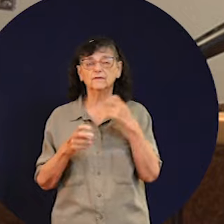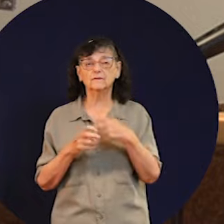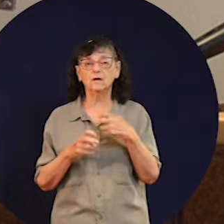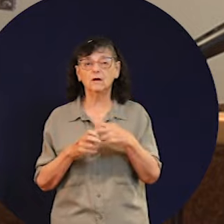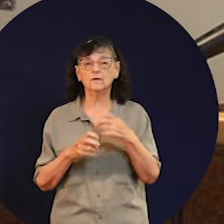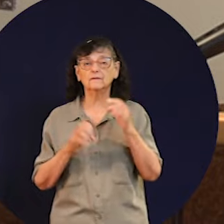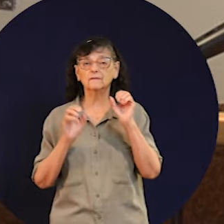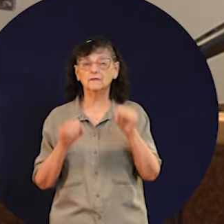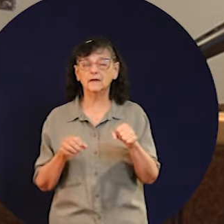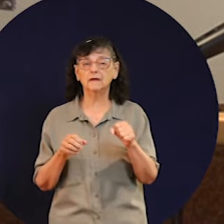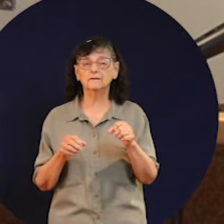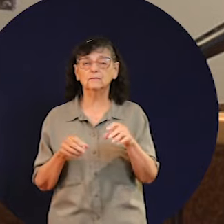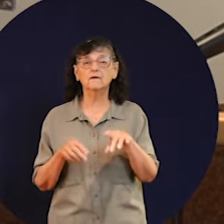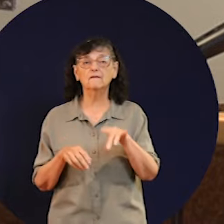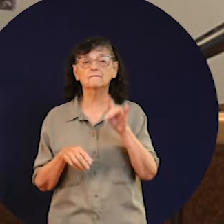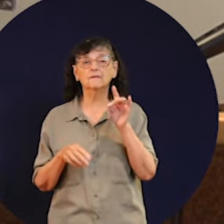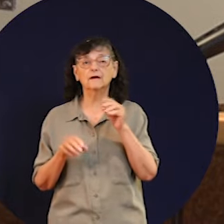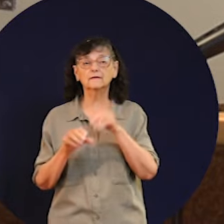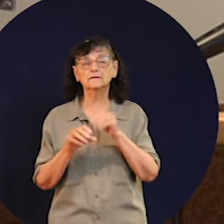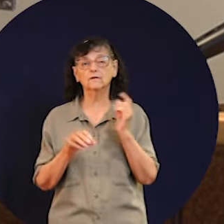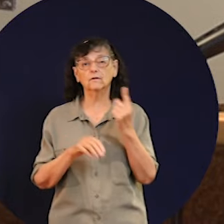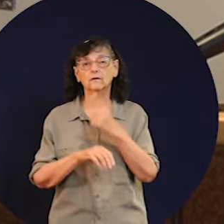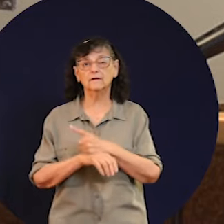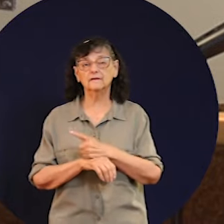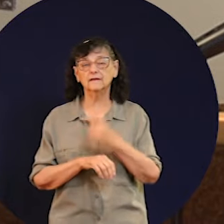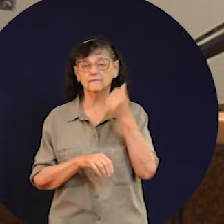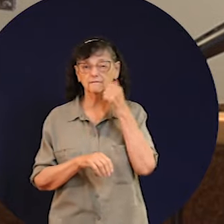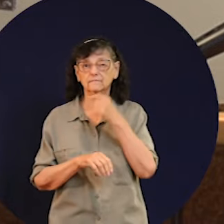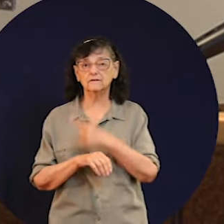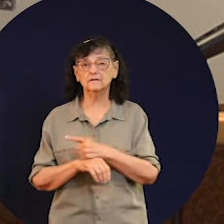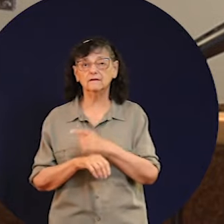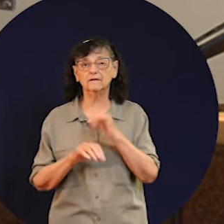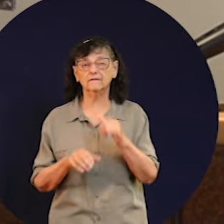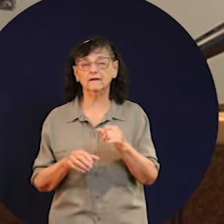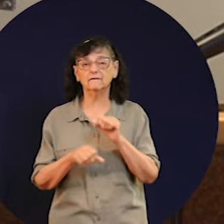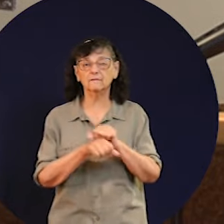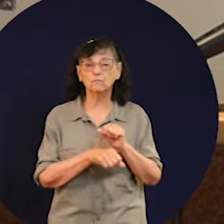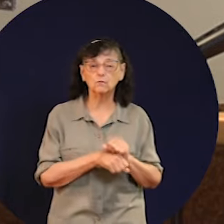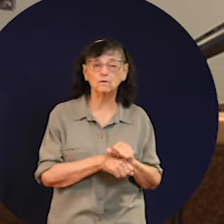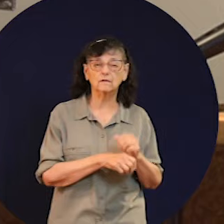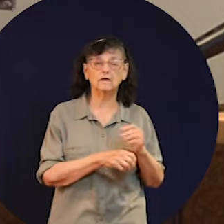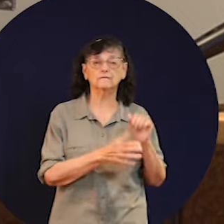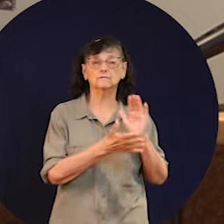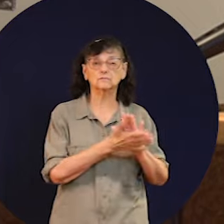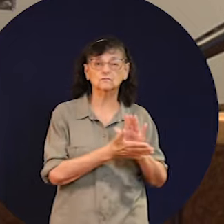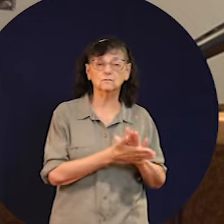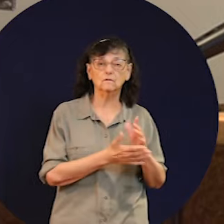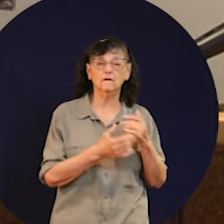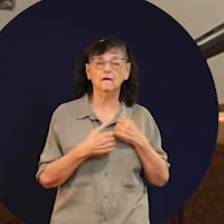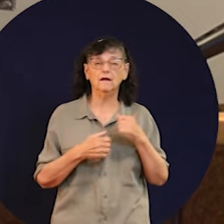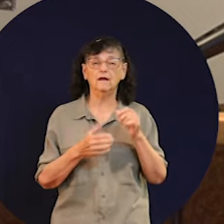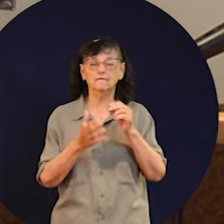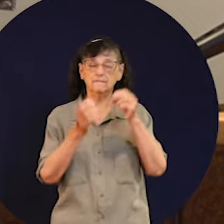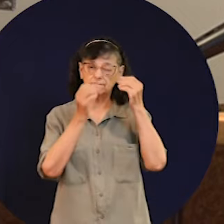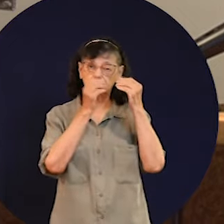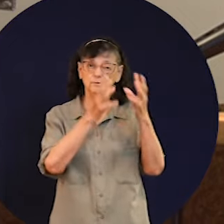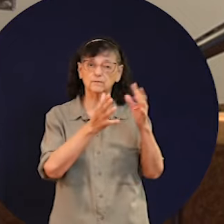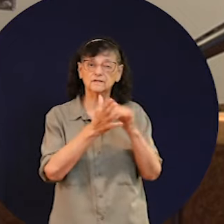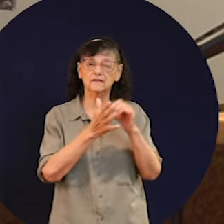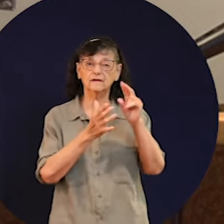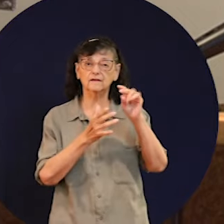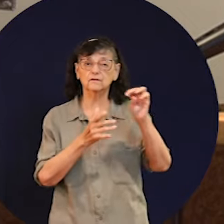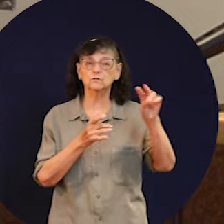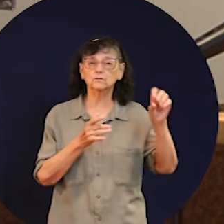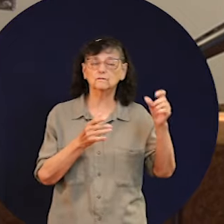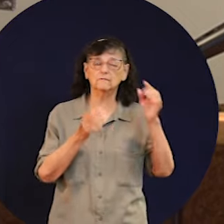difícilmente podemos encontrar en nuestro día a día. Tenemos trabajo, tenemos escuela, tenemos las noticias que atraen